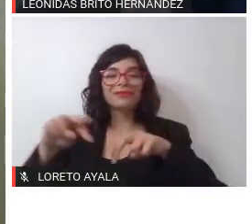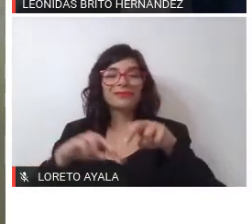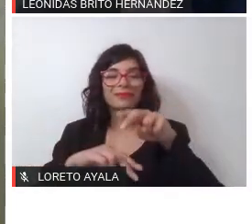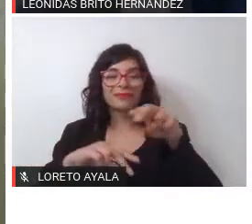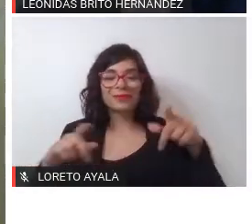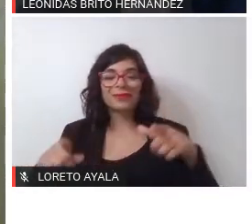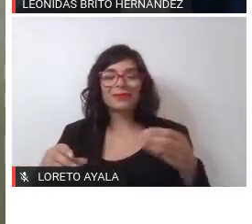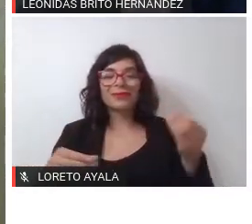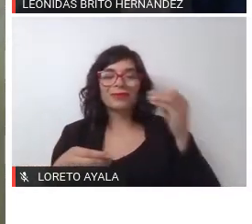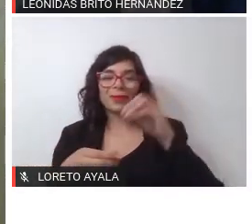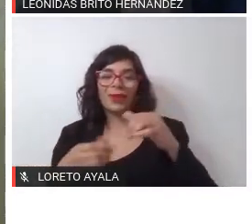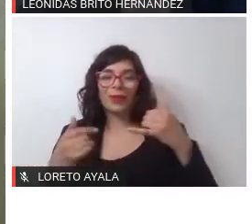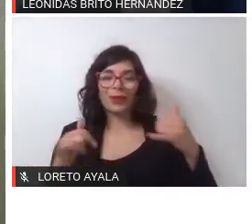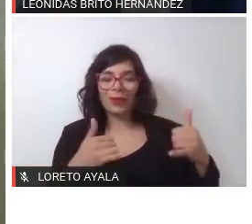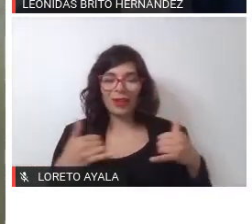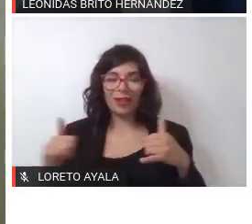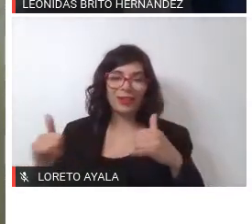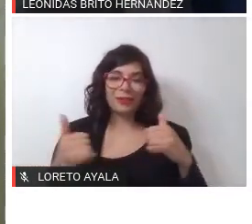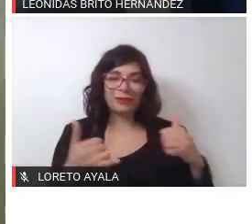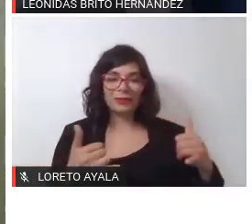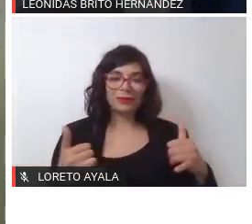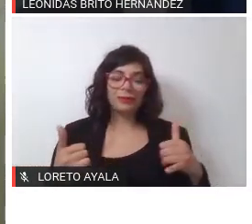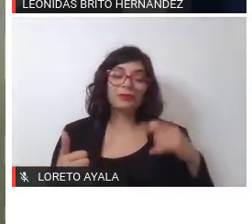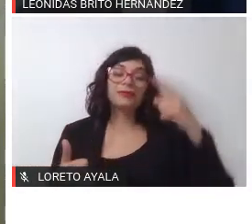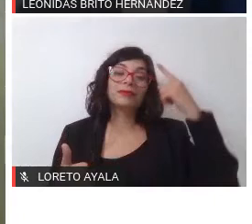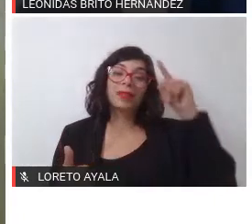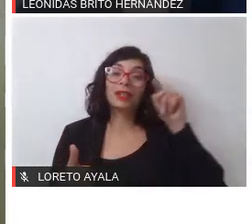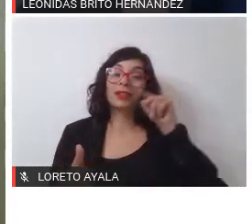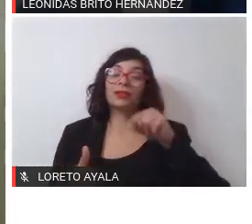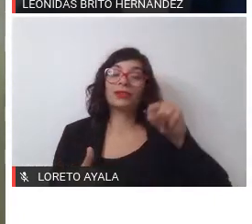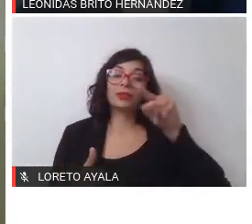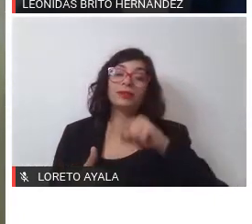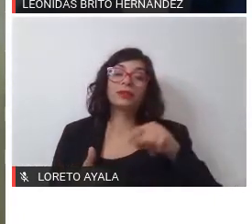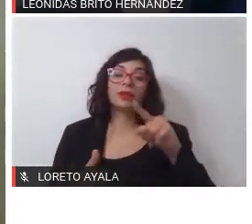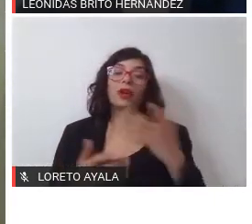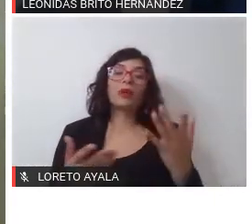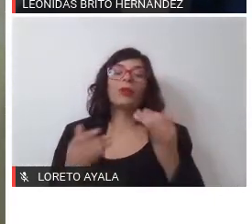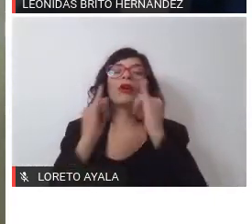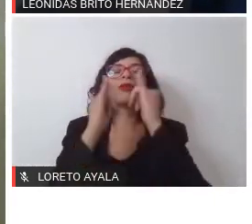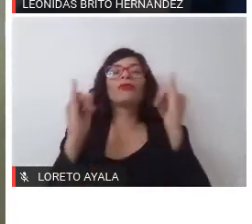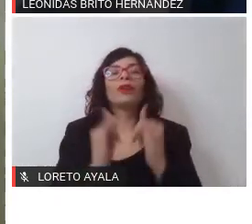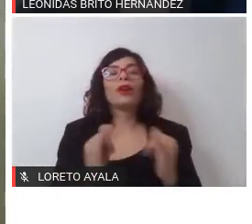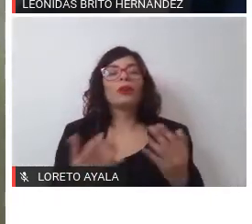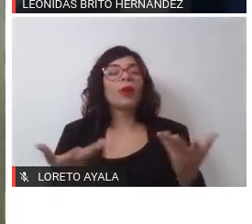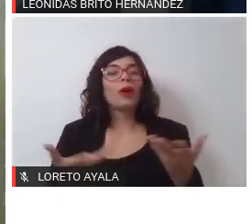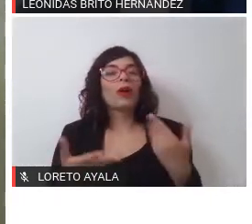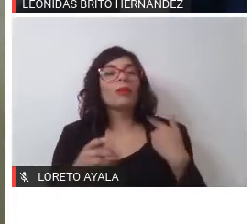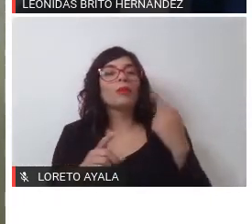juegos, ¿ya? Pero esa es la forma de cómo,